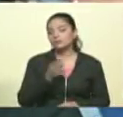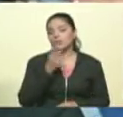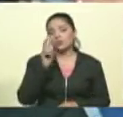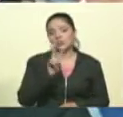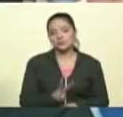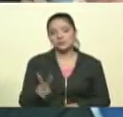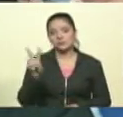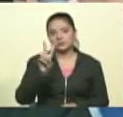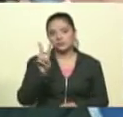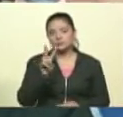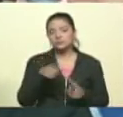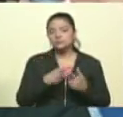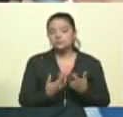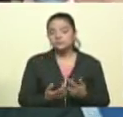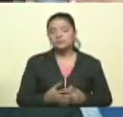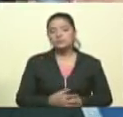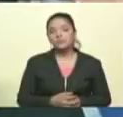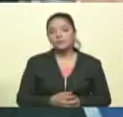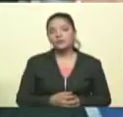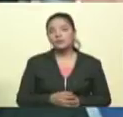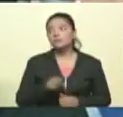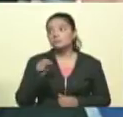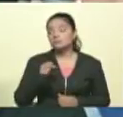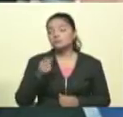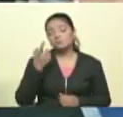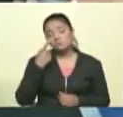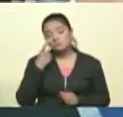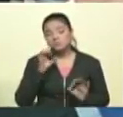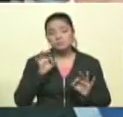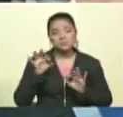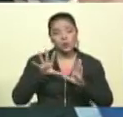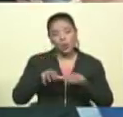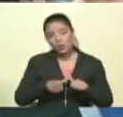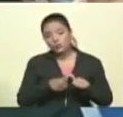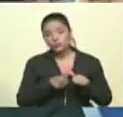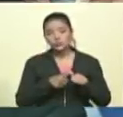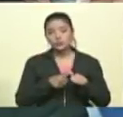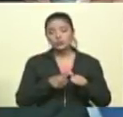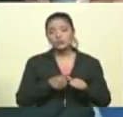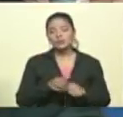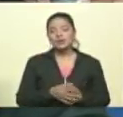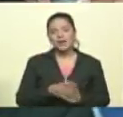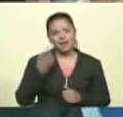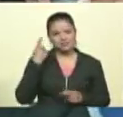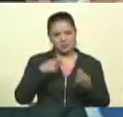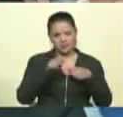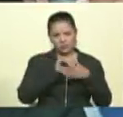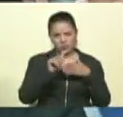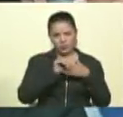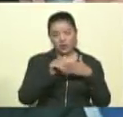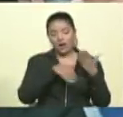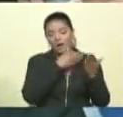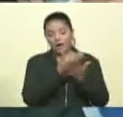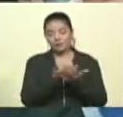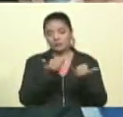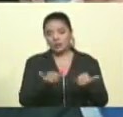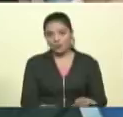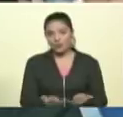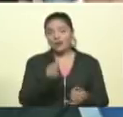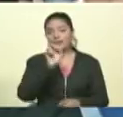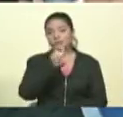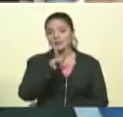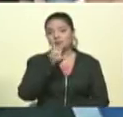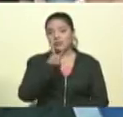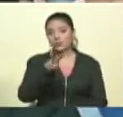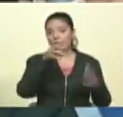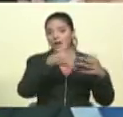tal sentido, si nos vamos a la trama corrupta de Cadiz en COEX, hasta la fecha hemos allanado 32